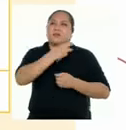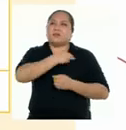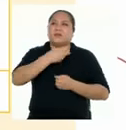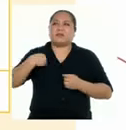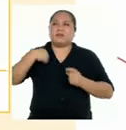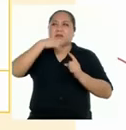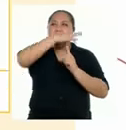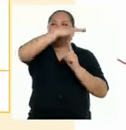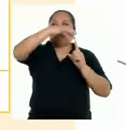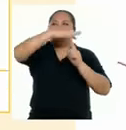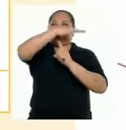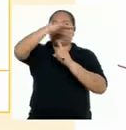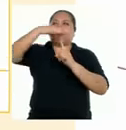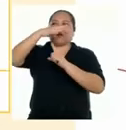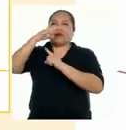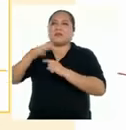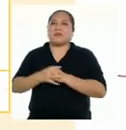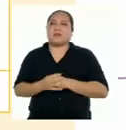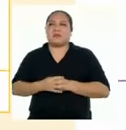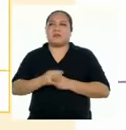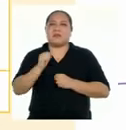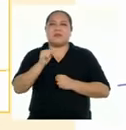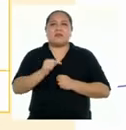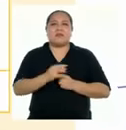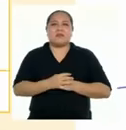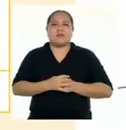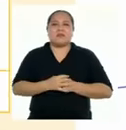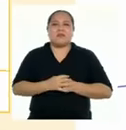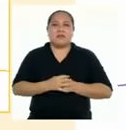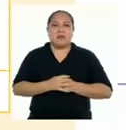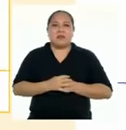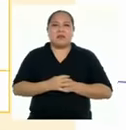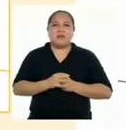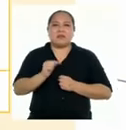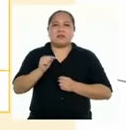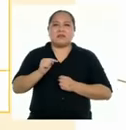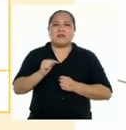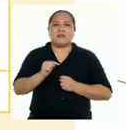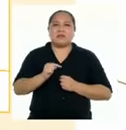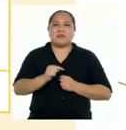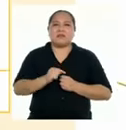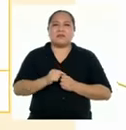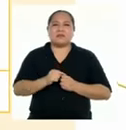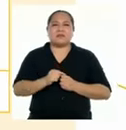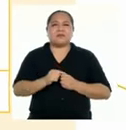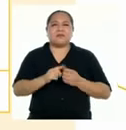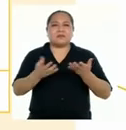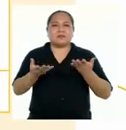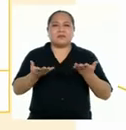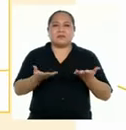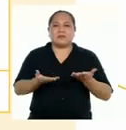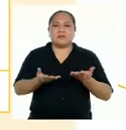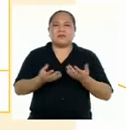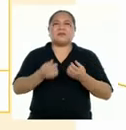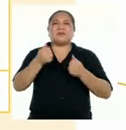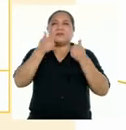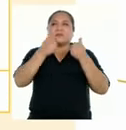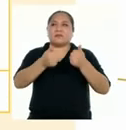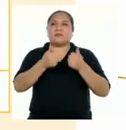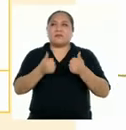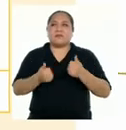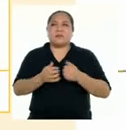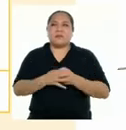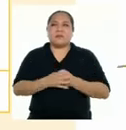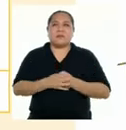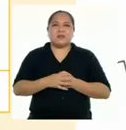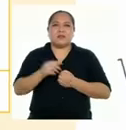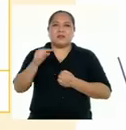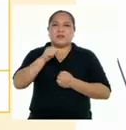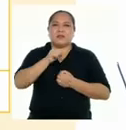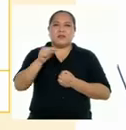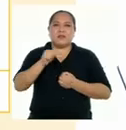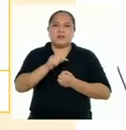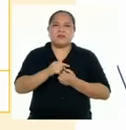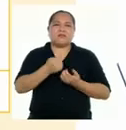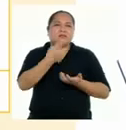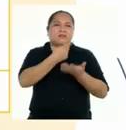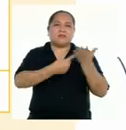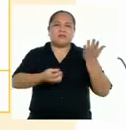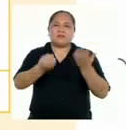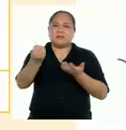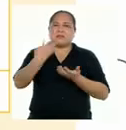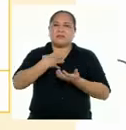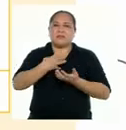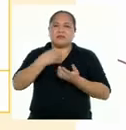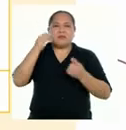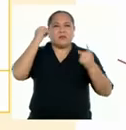Ambiente y el Organismo Supervisor de la Inversión en Energía y Minería, o SINERMIN. Bien, ¿y qué nos dices del destinatario, tipo